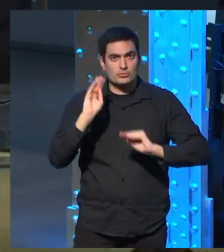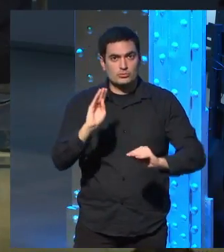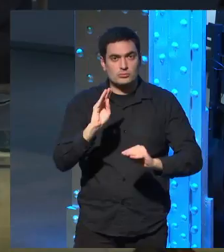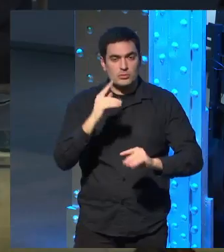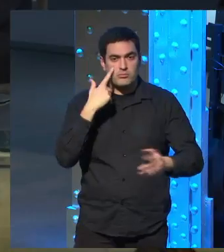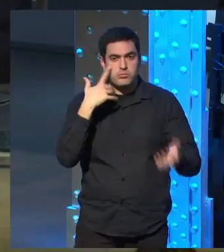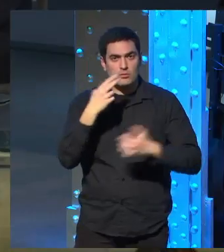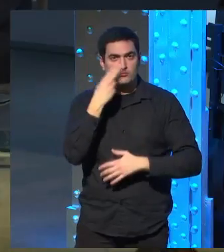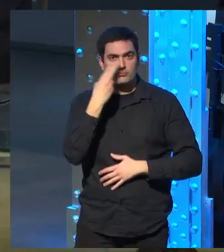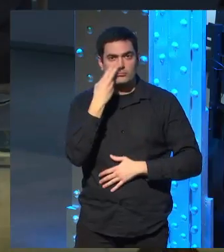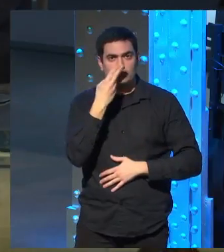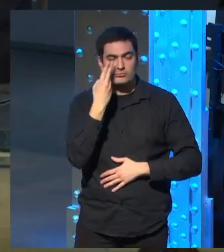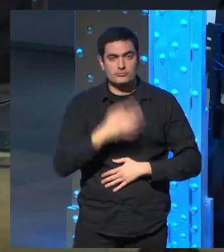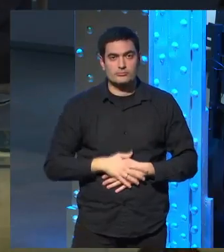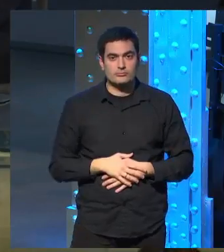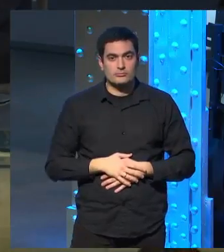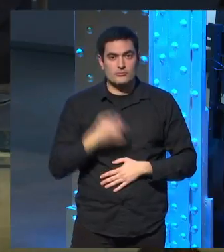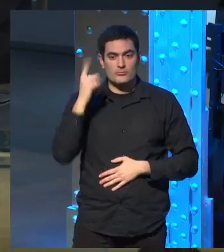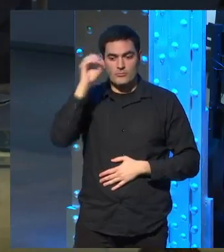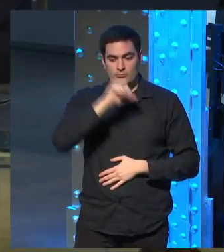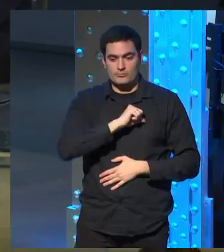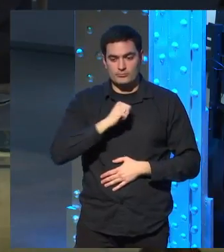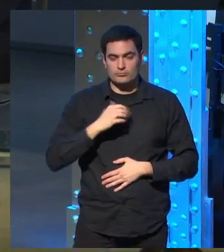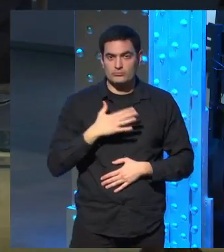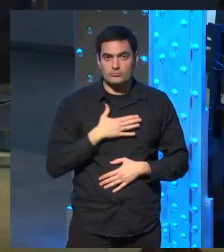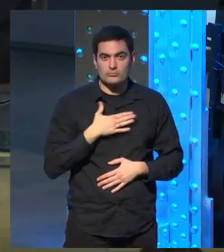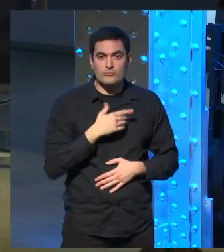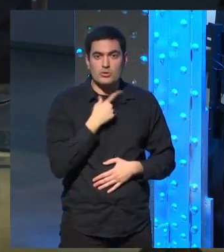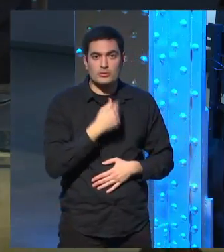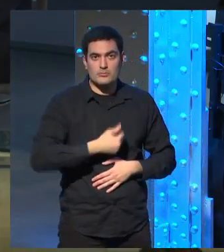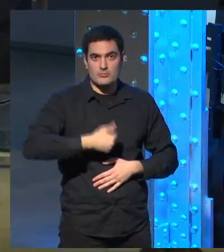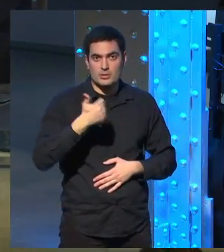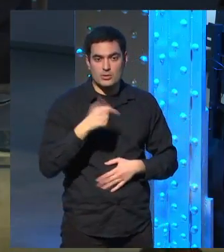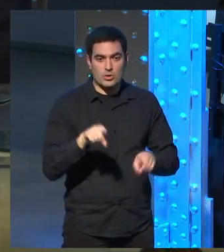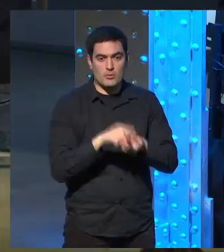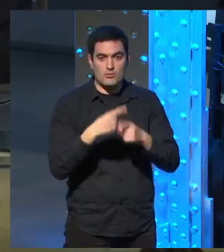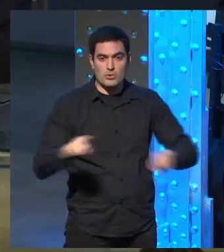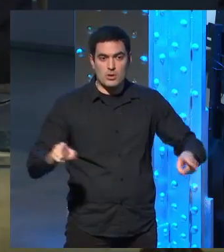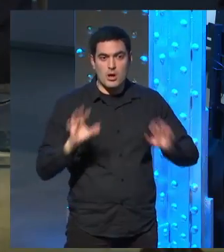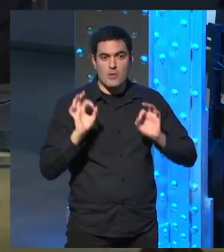este contraste es muy interesante. A mí personalmente me gusta más Bartók como músico, no,